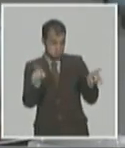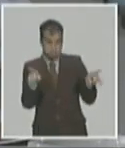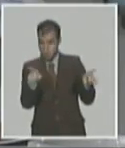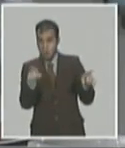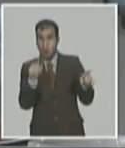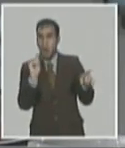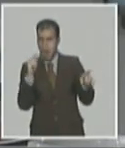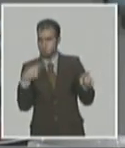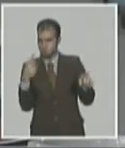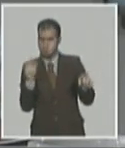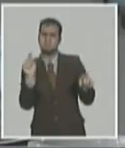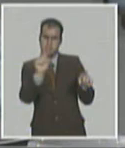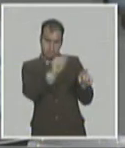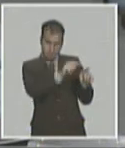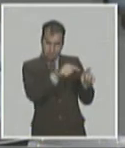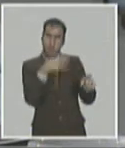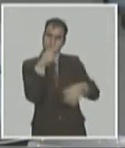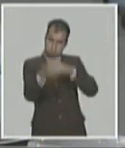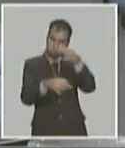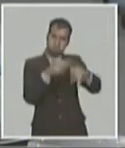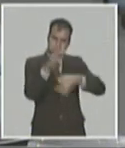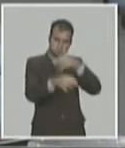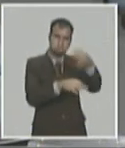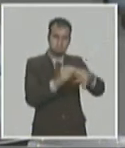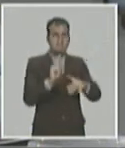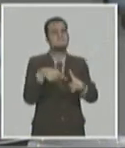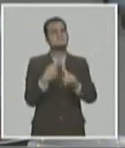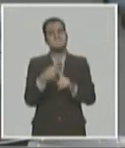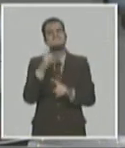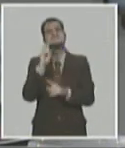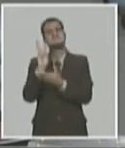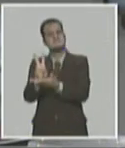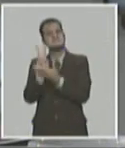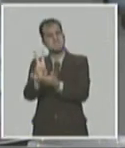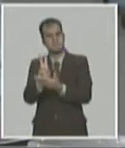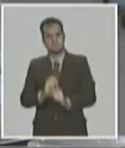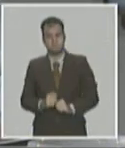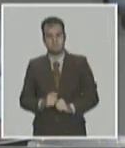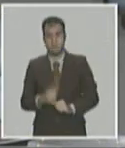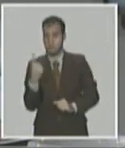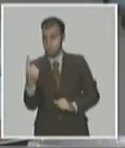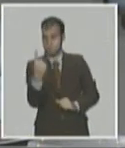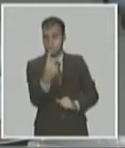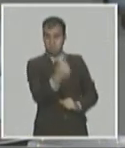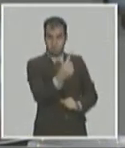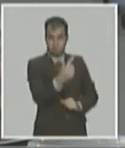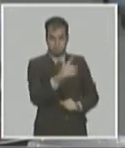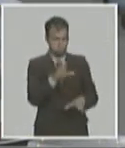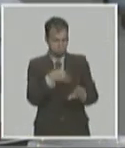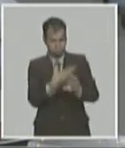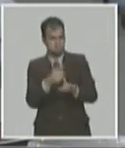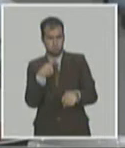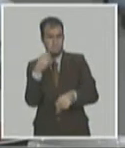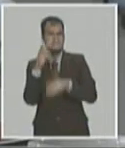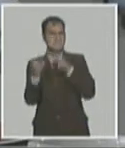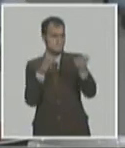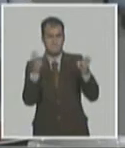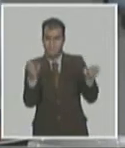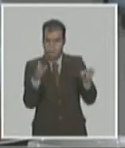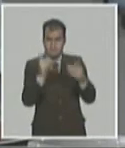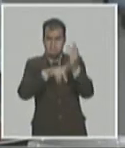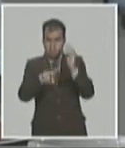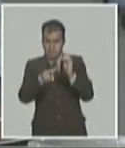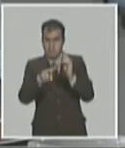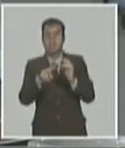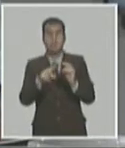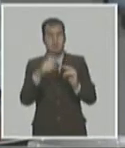que trasladaremos también en visitas que hagamos nosotros, cada uno de los miembros del secretariado, a las provincias, y preocupaciones